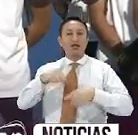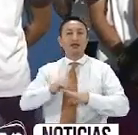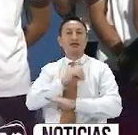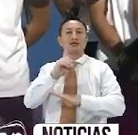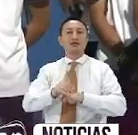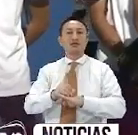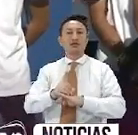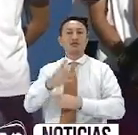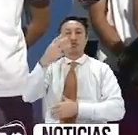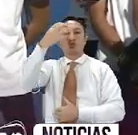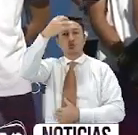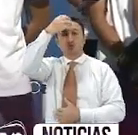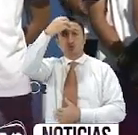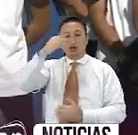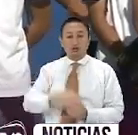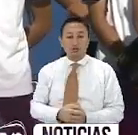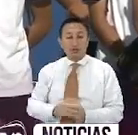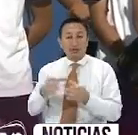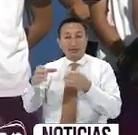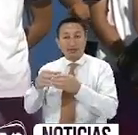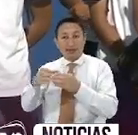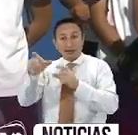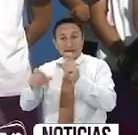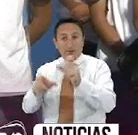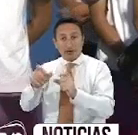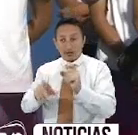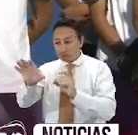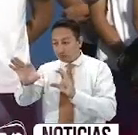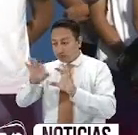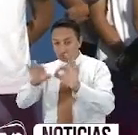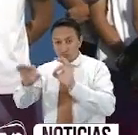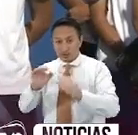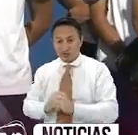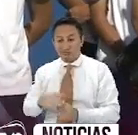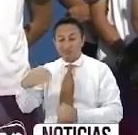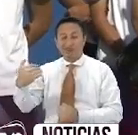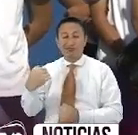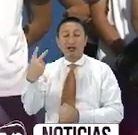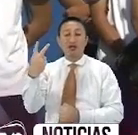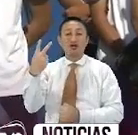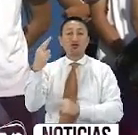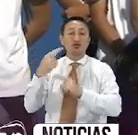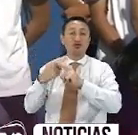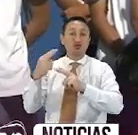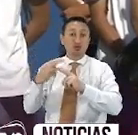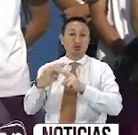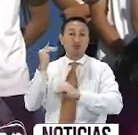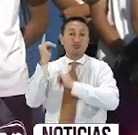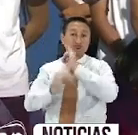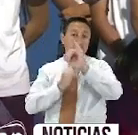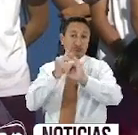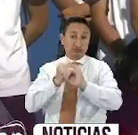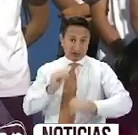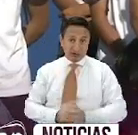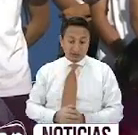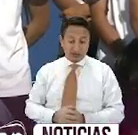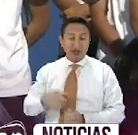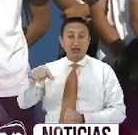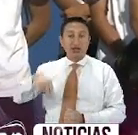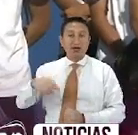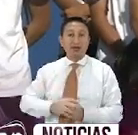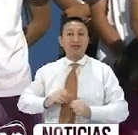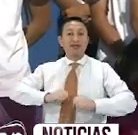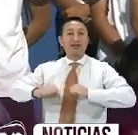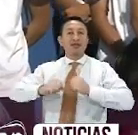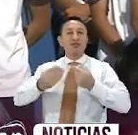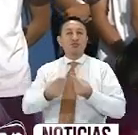Nacional de Educación, el Departamento de Reclutamiento de Selección, cuenta con dos normas internacionales, dos normas ISO, que tiene que ver con la gestión